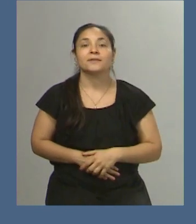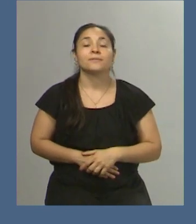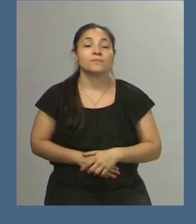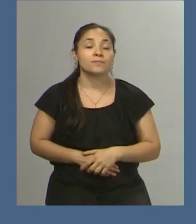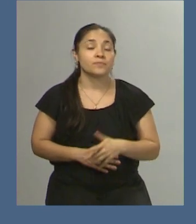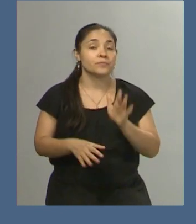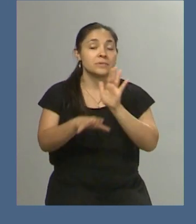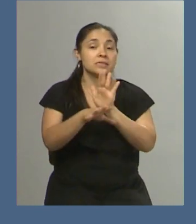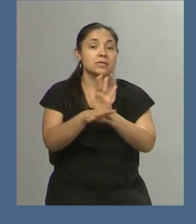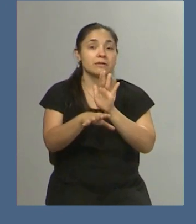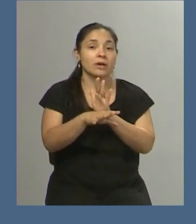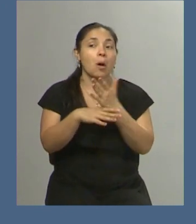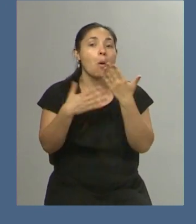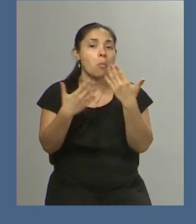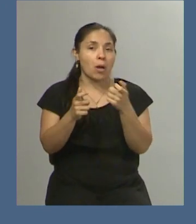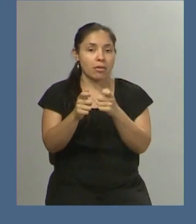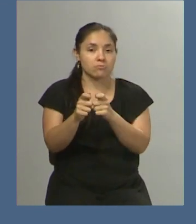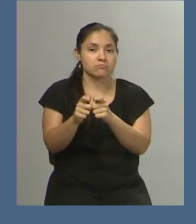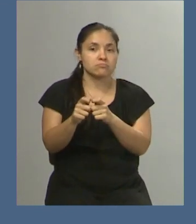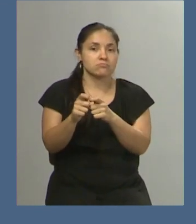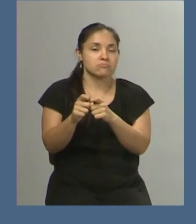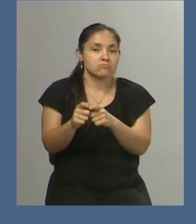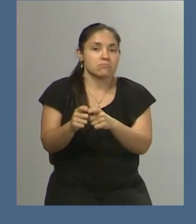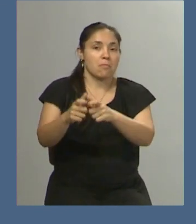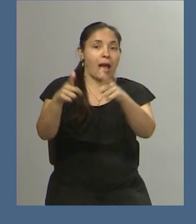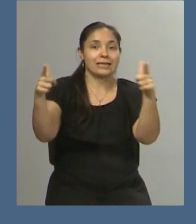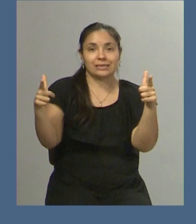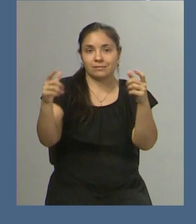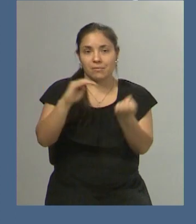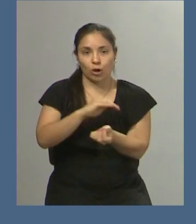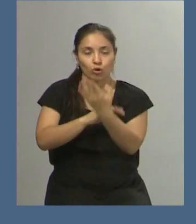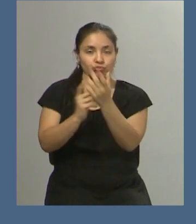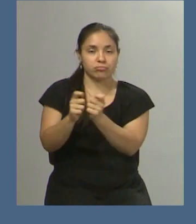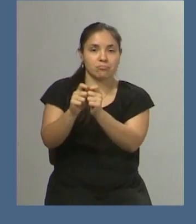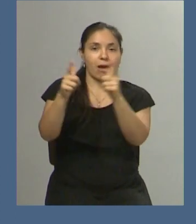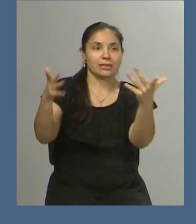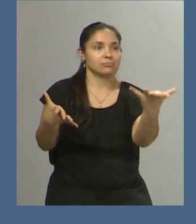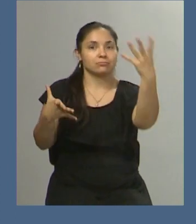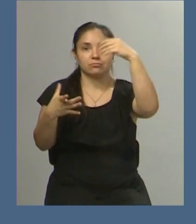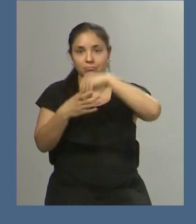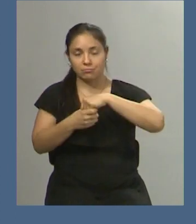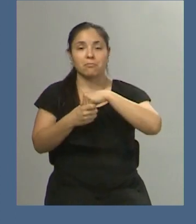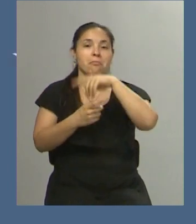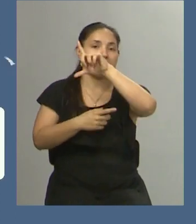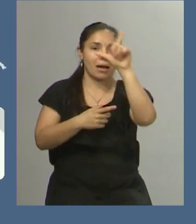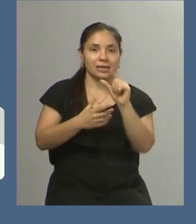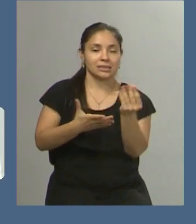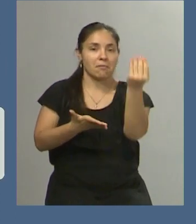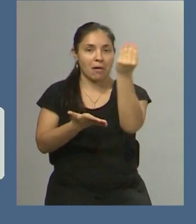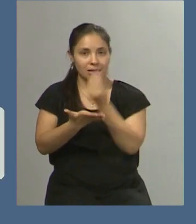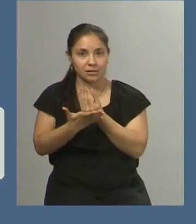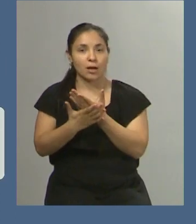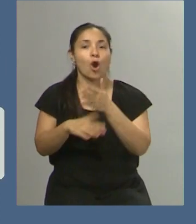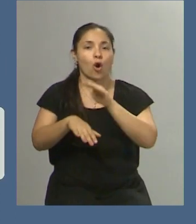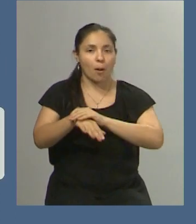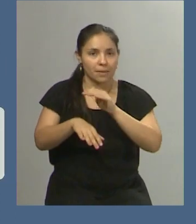muchas posibilidades de ampliar el Mercosur en términos de países participantes, en términos de